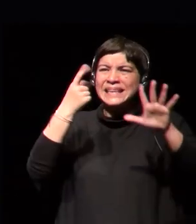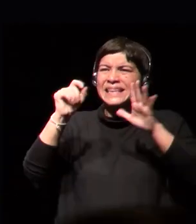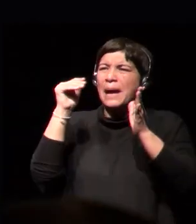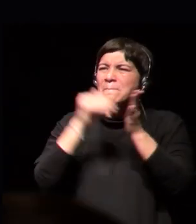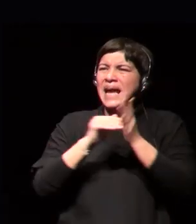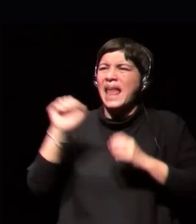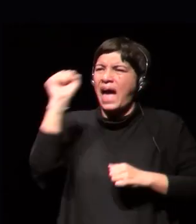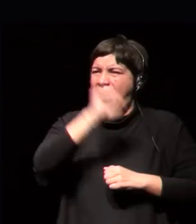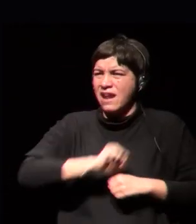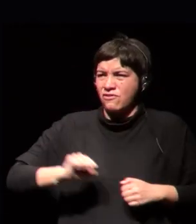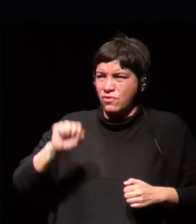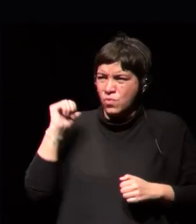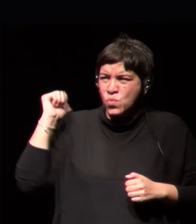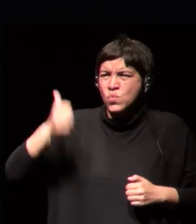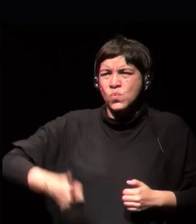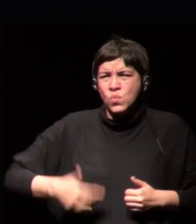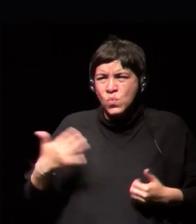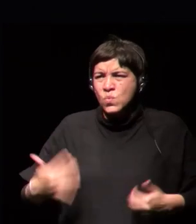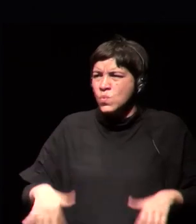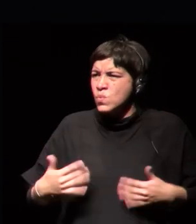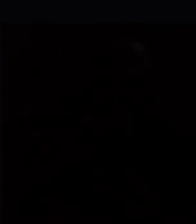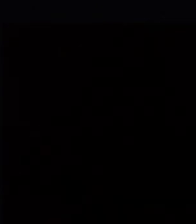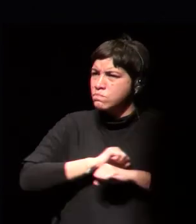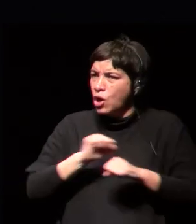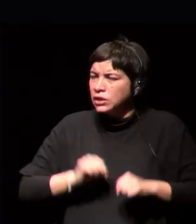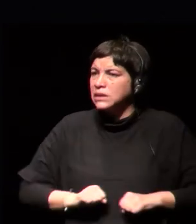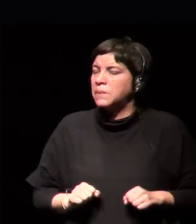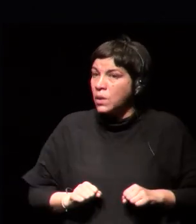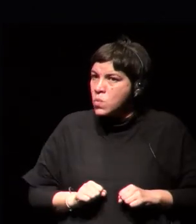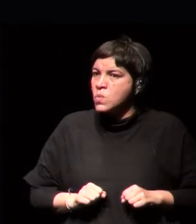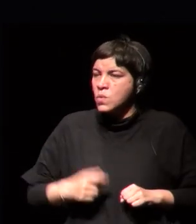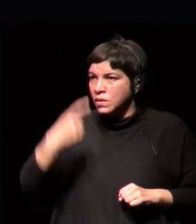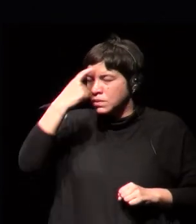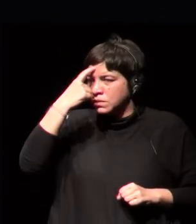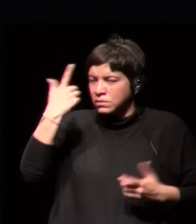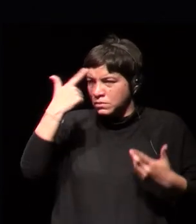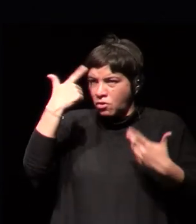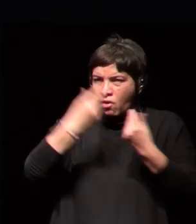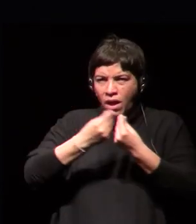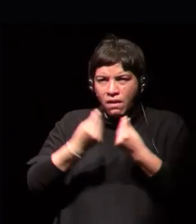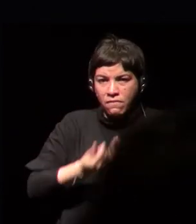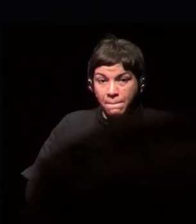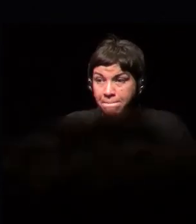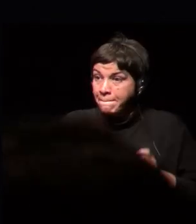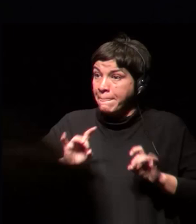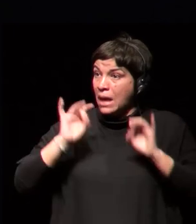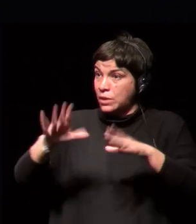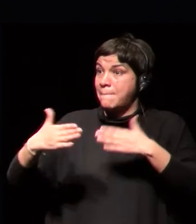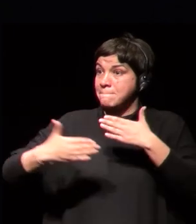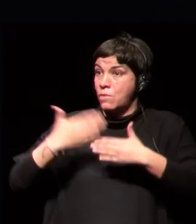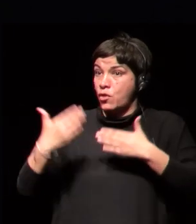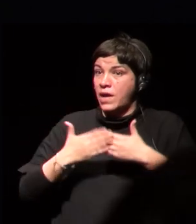en nuestras mentes. Australia, la moderna, se establece hace 10